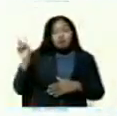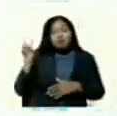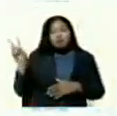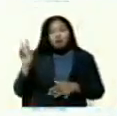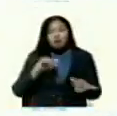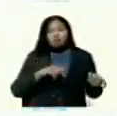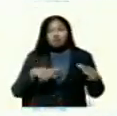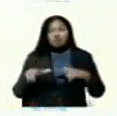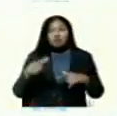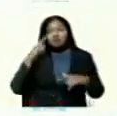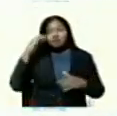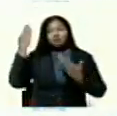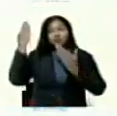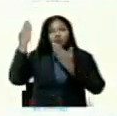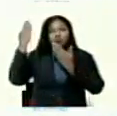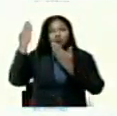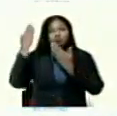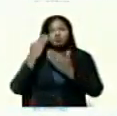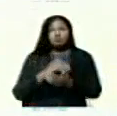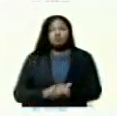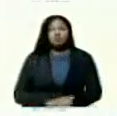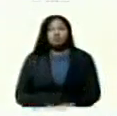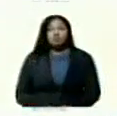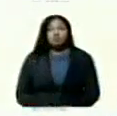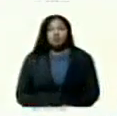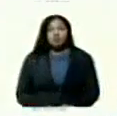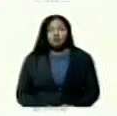están levantados. Estamos a